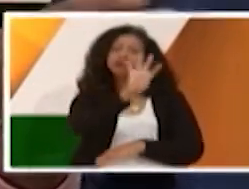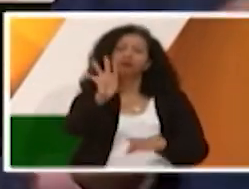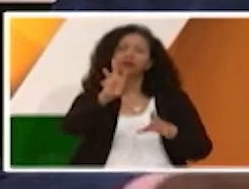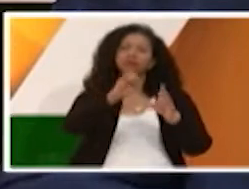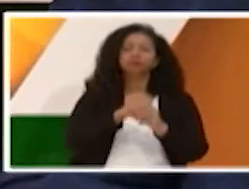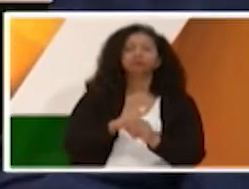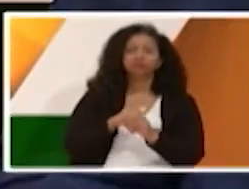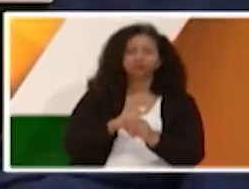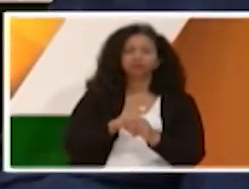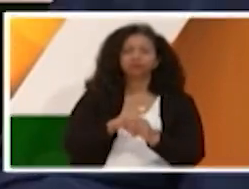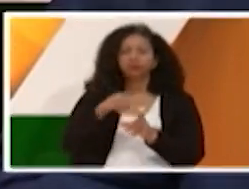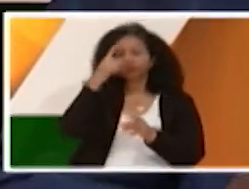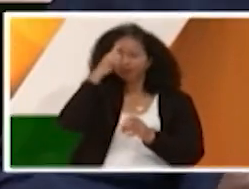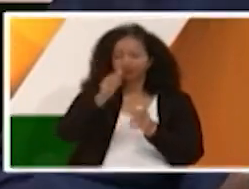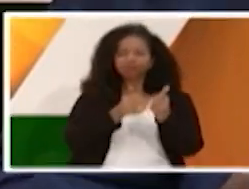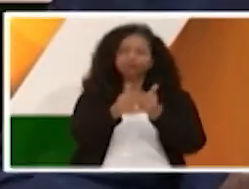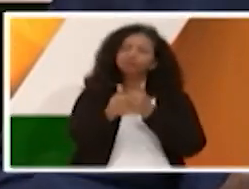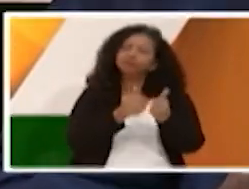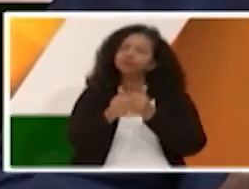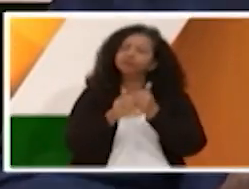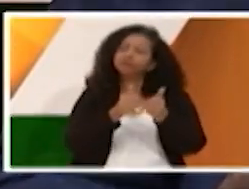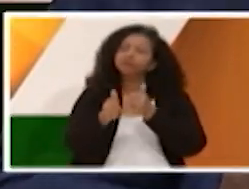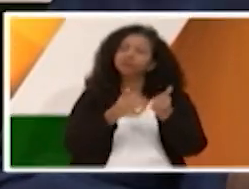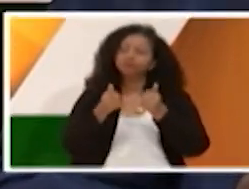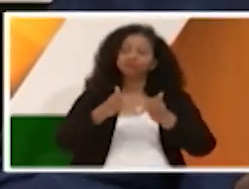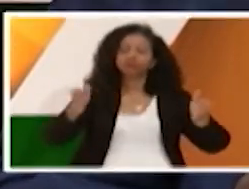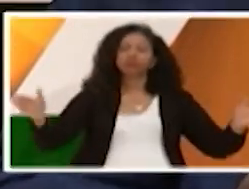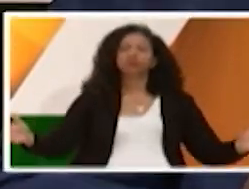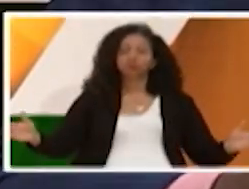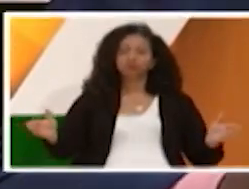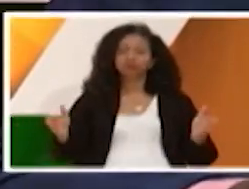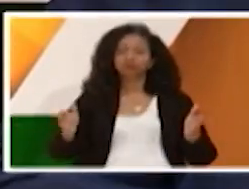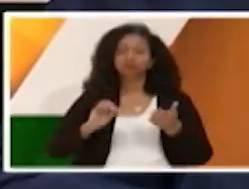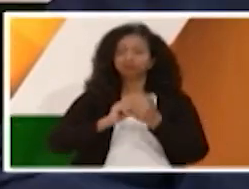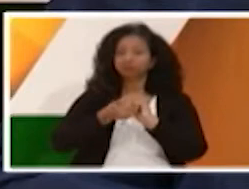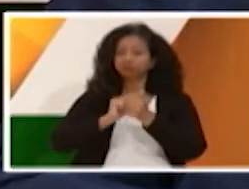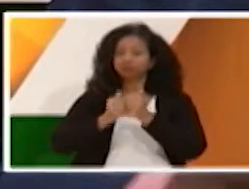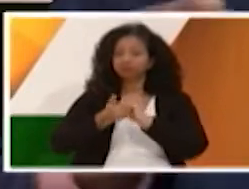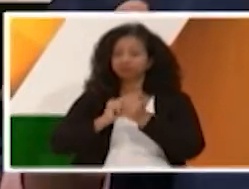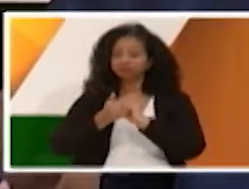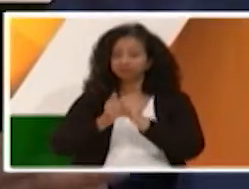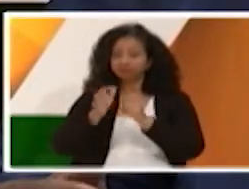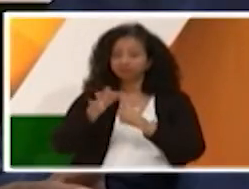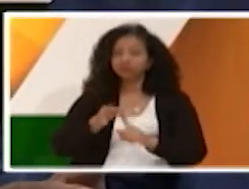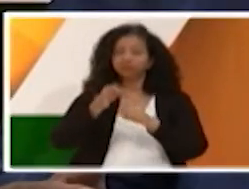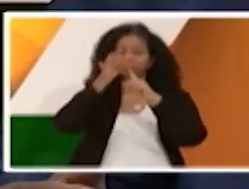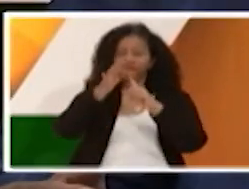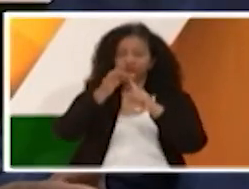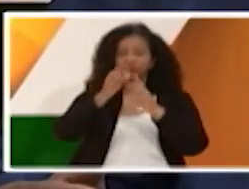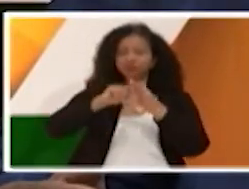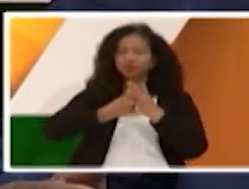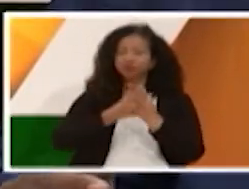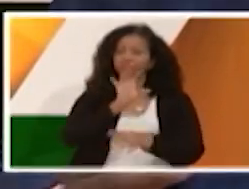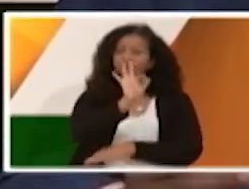al torneo global de Olimpiadas Especiales que se va a desarrollar del 9 al 17